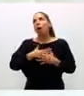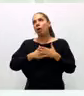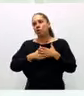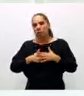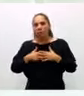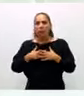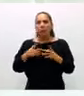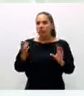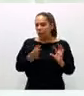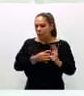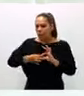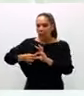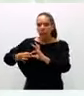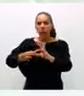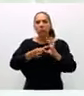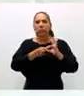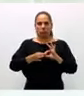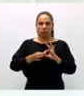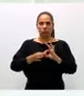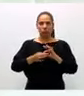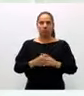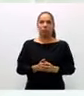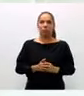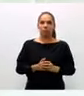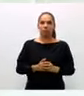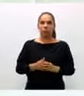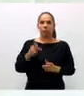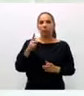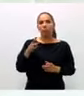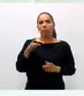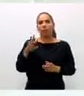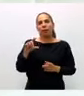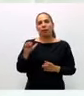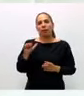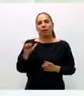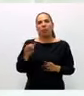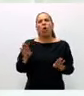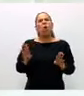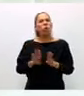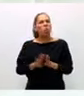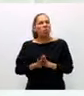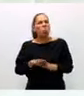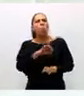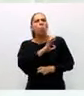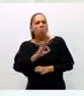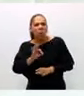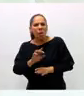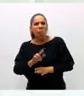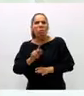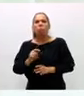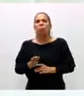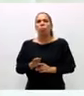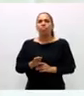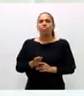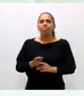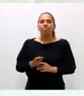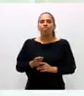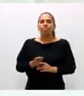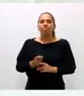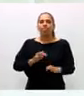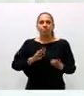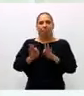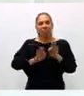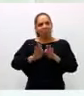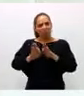diferentes perspectivas. Muy bien. Perla, ¿cómo podemos trabajar con las madres y con los padres de familia que son conflictivos y